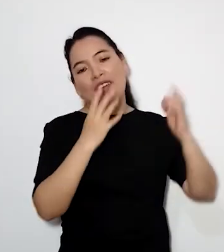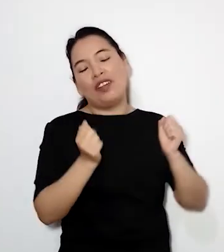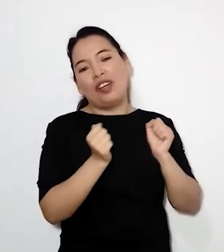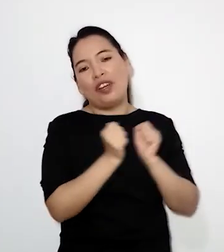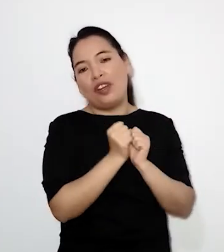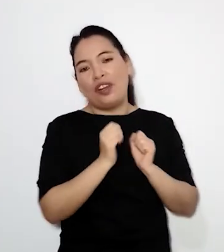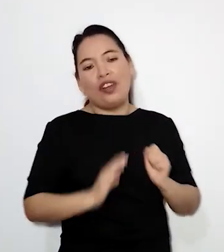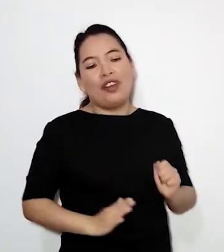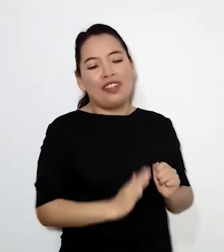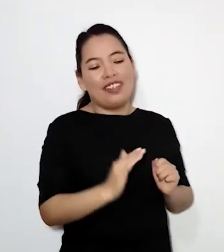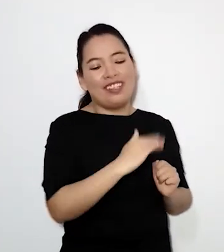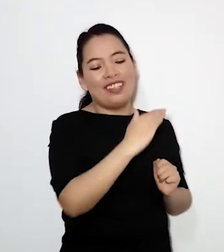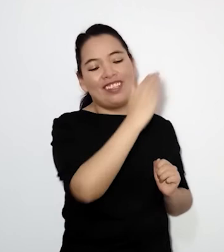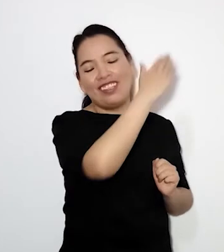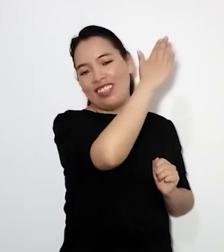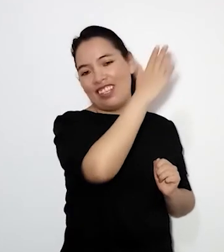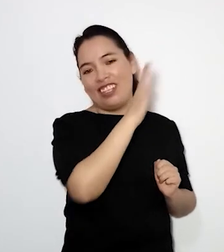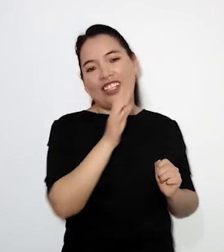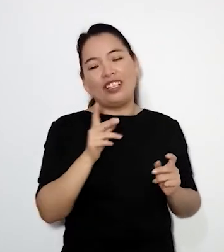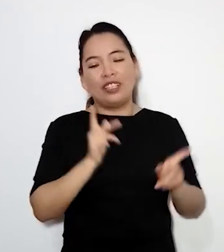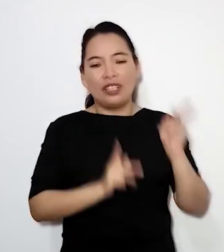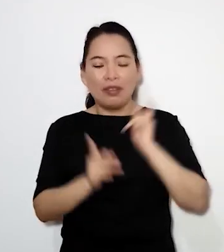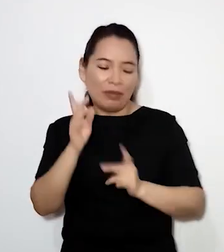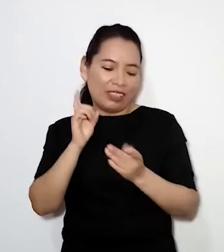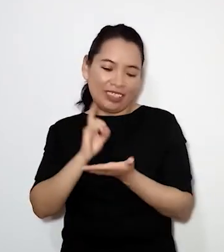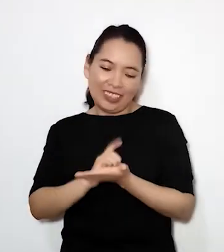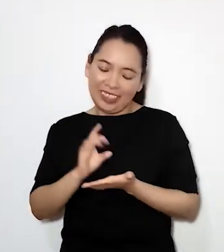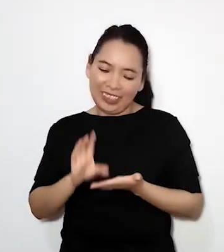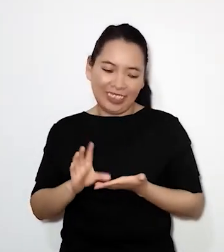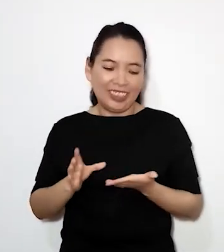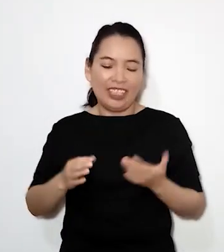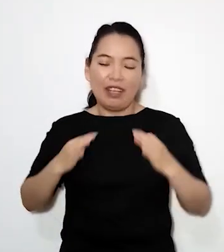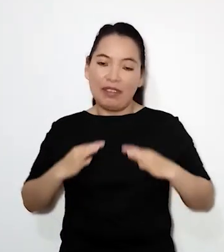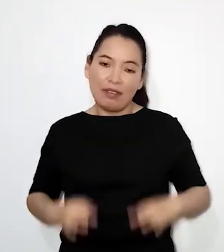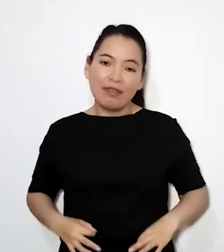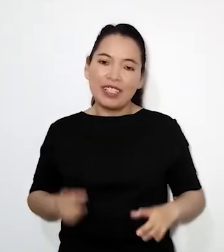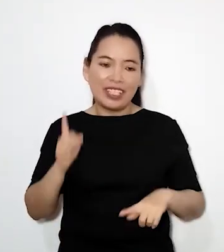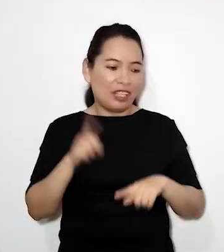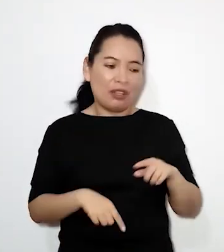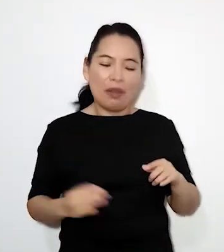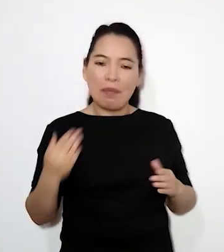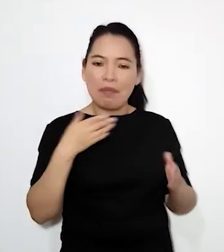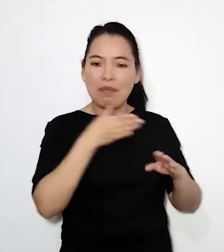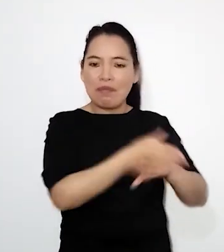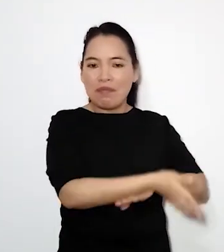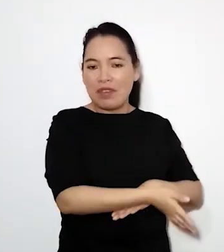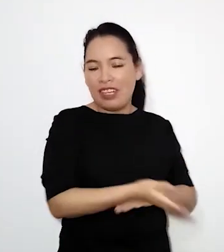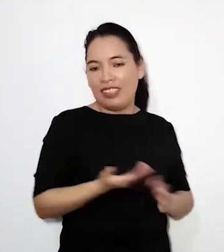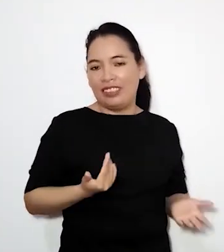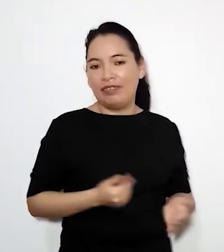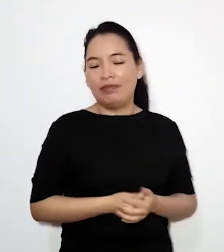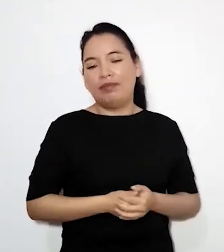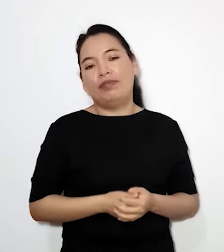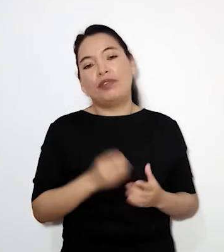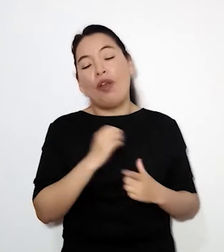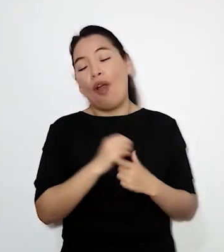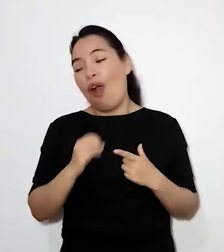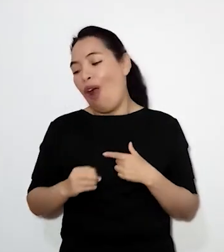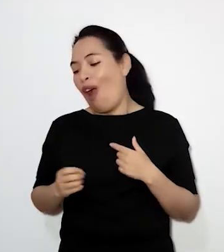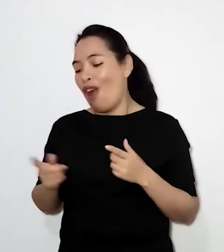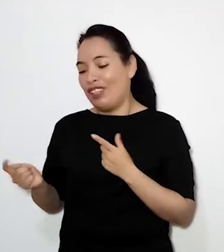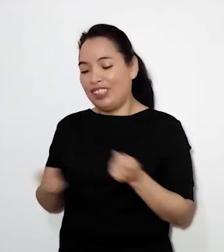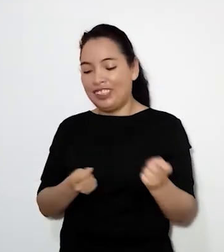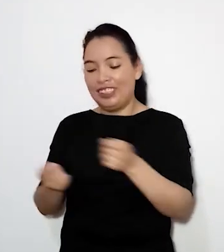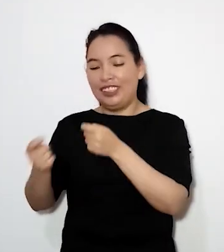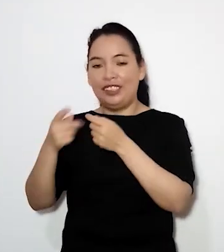que una persona con baja movilidad o en silla de ruedas no pueda acceder al edificio, o que los transportes públicos no ofrezcan